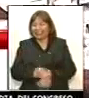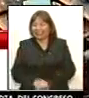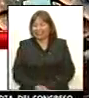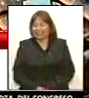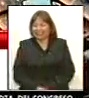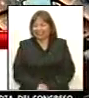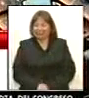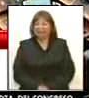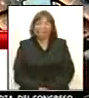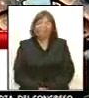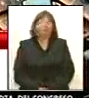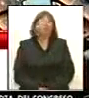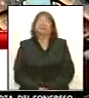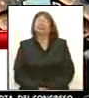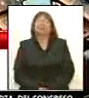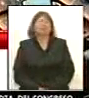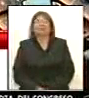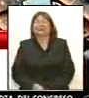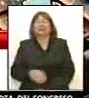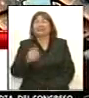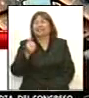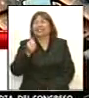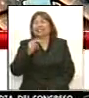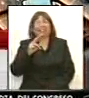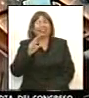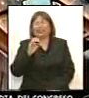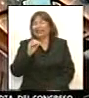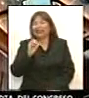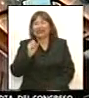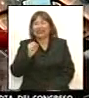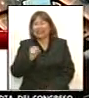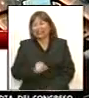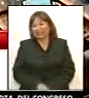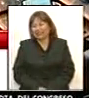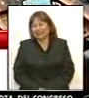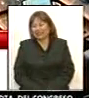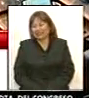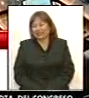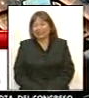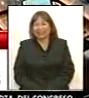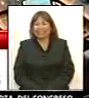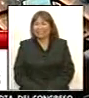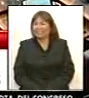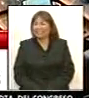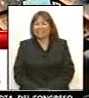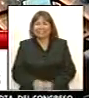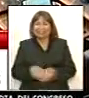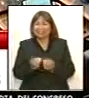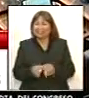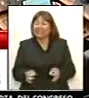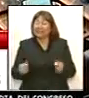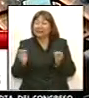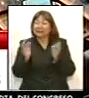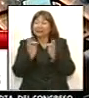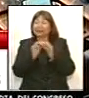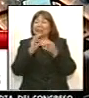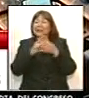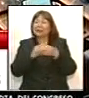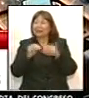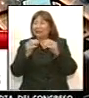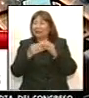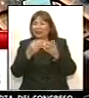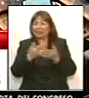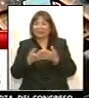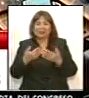Gracias, congresista García. Hablando con esta Mercedes Arauz. Gracias, señor presidente. Bueno, es importante recurrir a la historia como lo han hecho